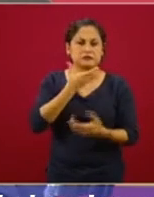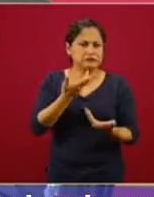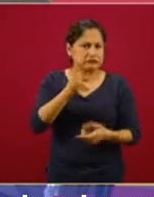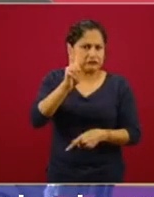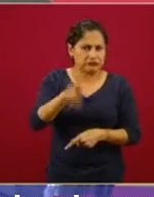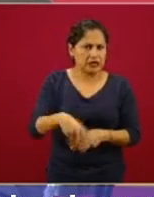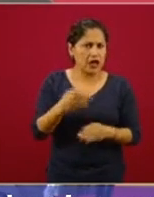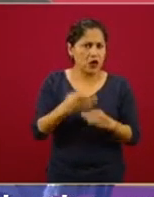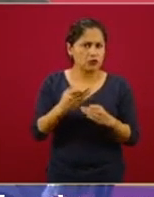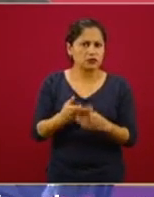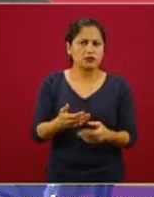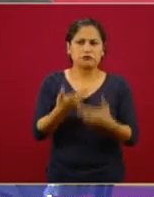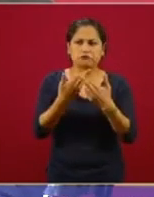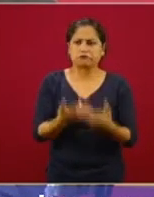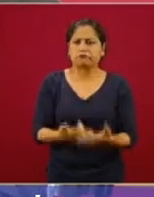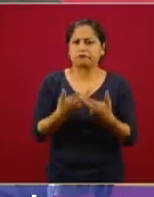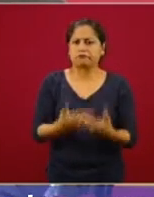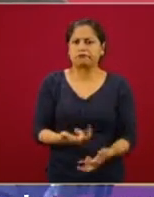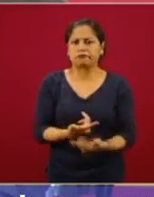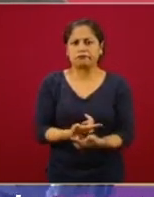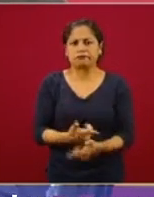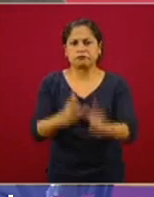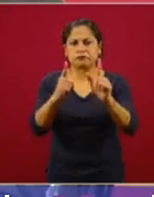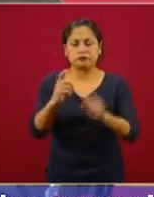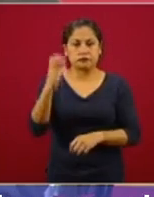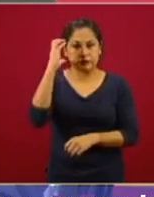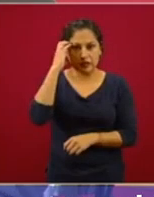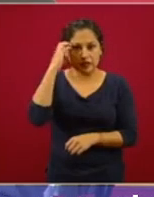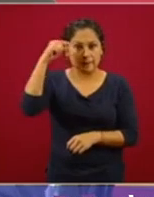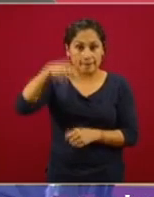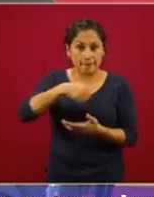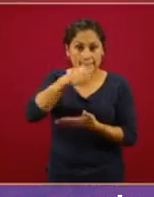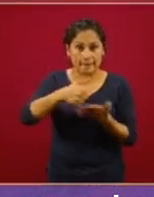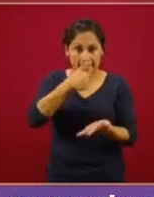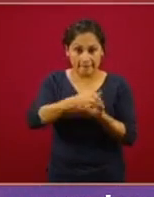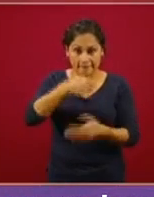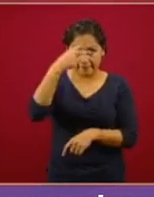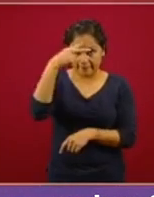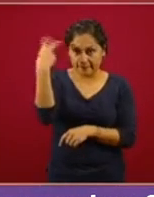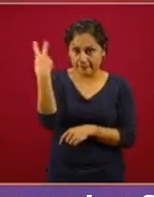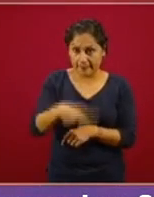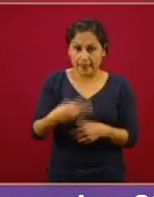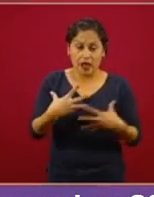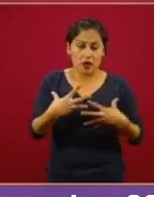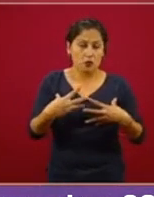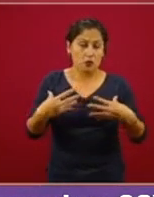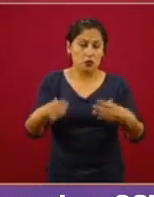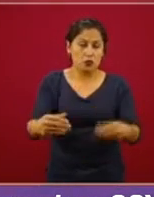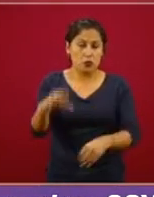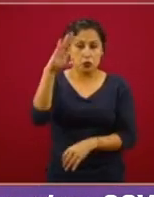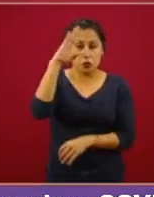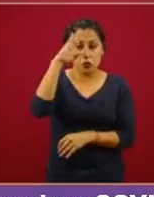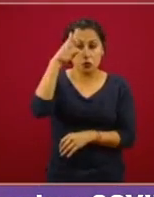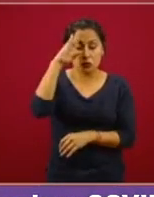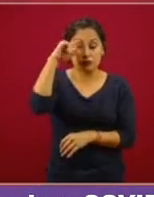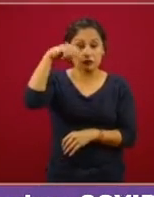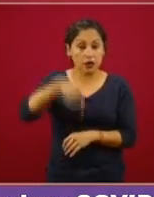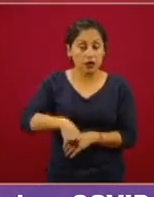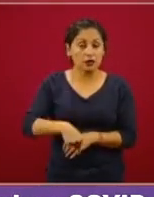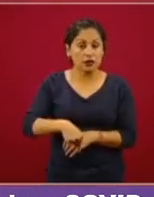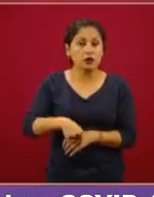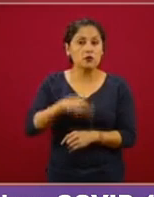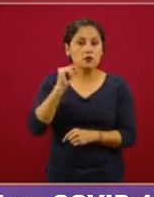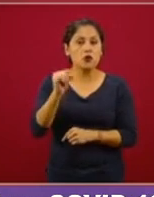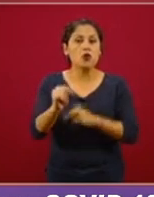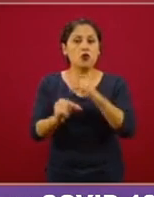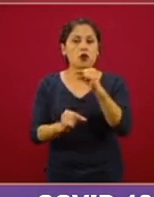de ocupación, aún en la Ciudad de México, que es la zona más de intensa transmisión, nos vamos anticipando. Así